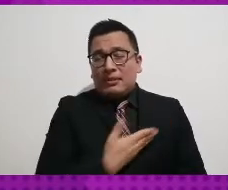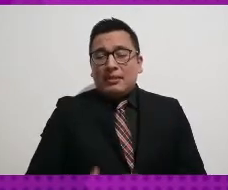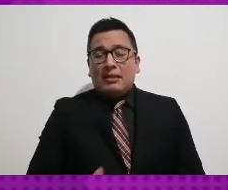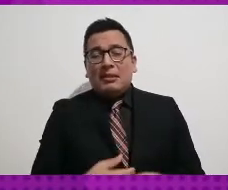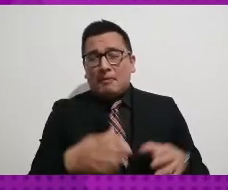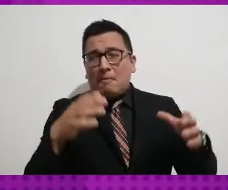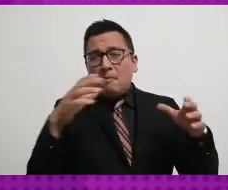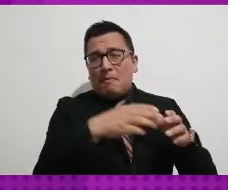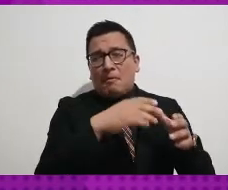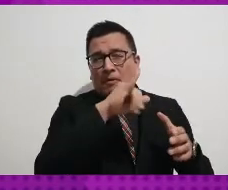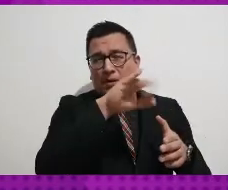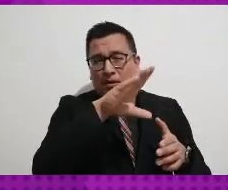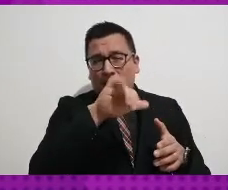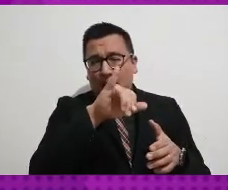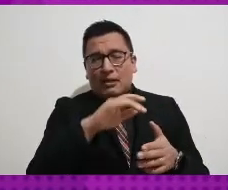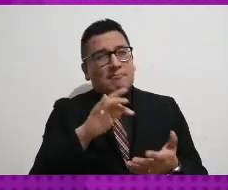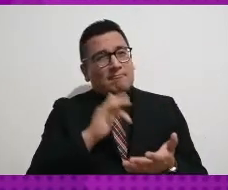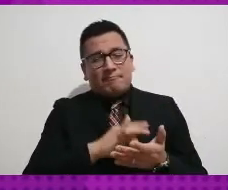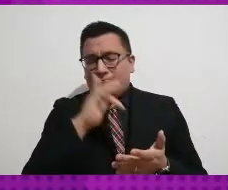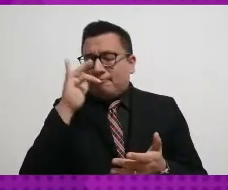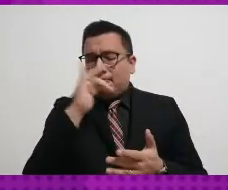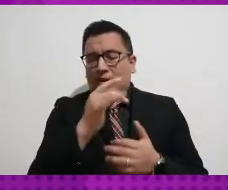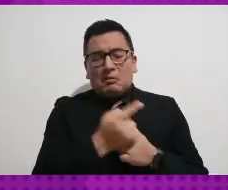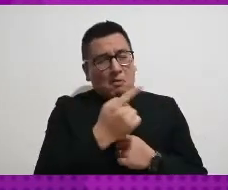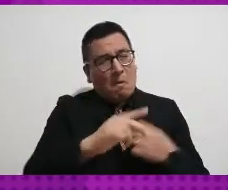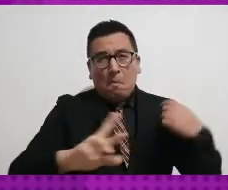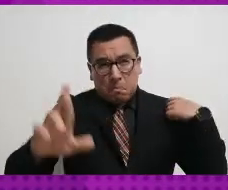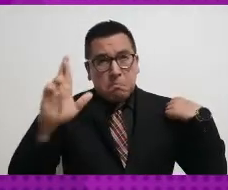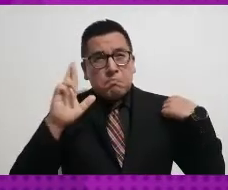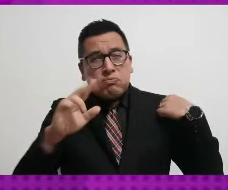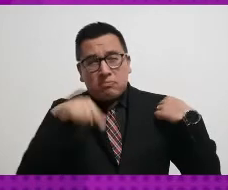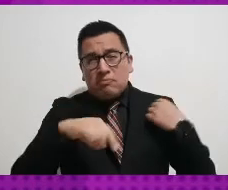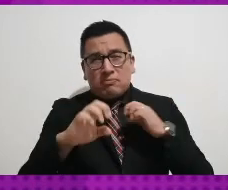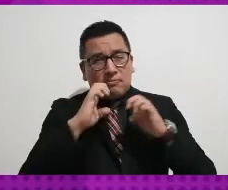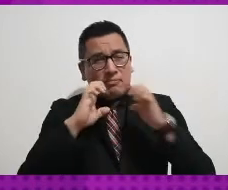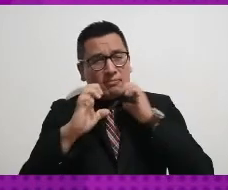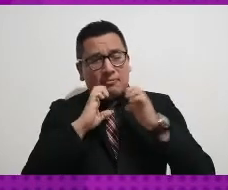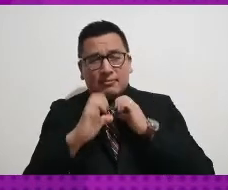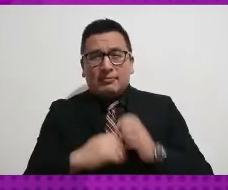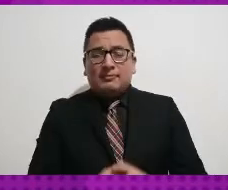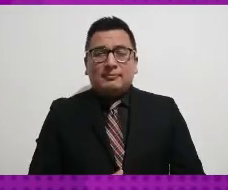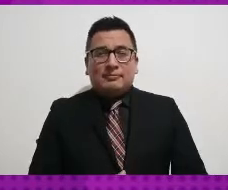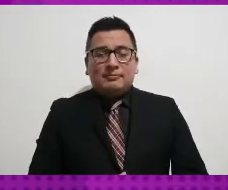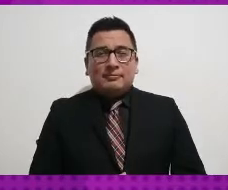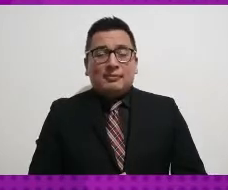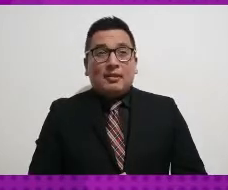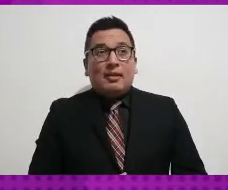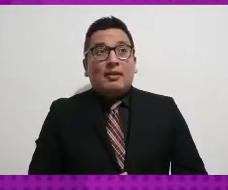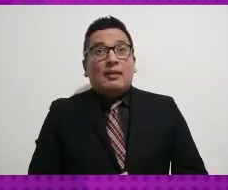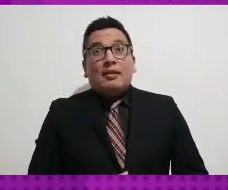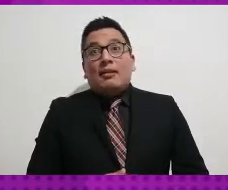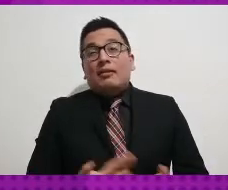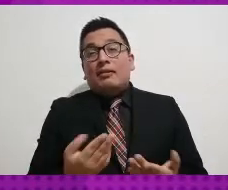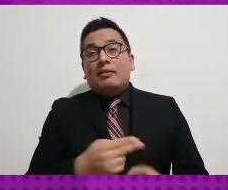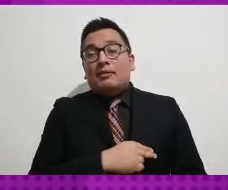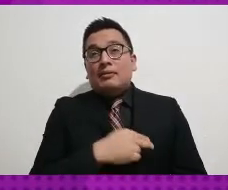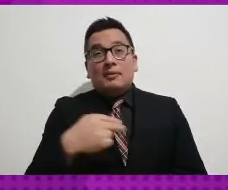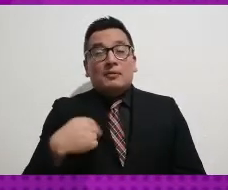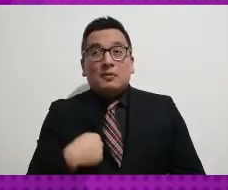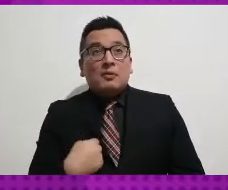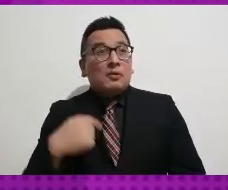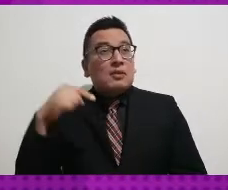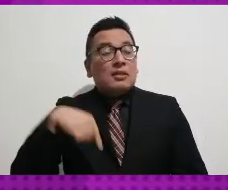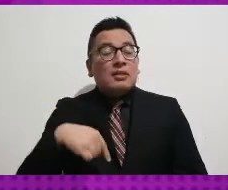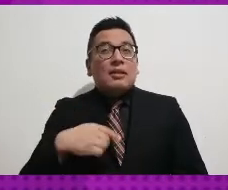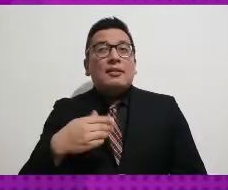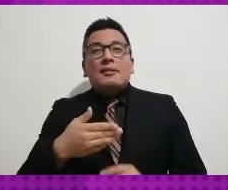de Acceso a la Información. Le agradecemos la disposición para participar en este programa que se inscribe en el marco de la